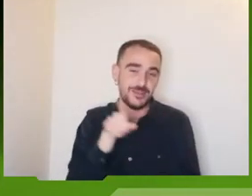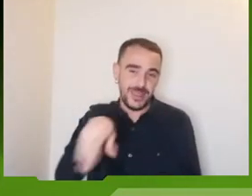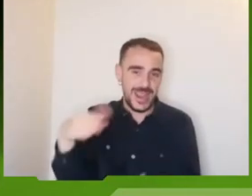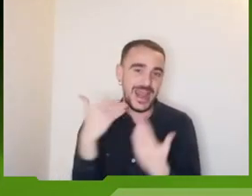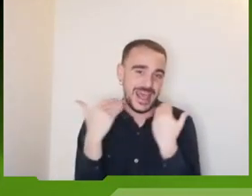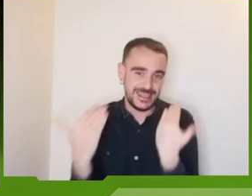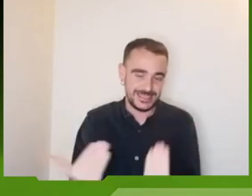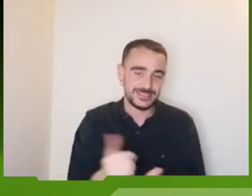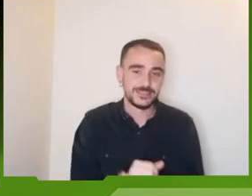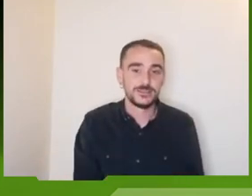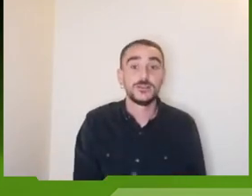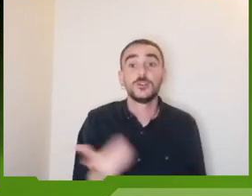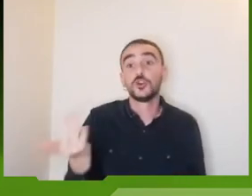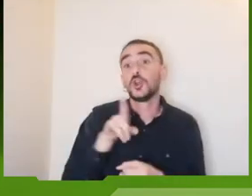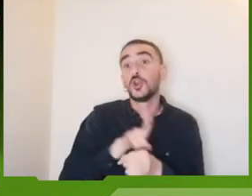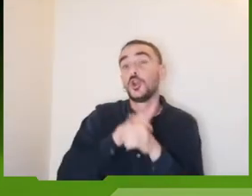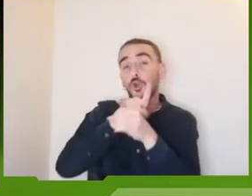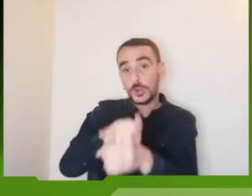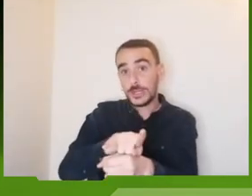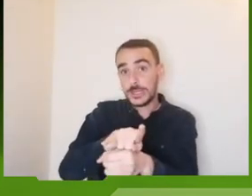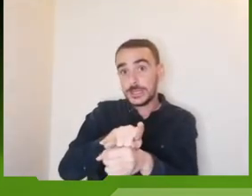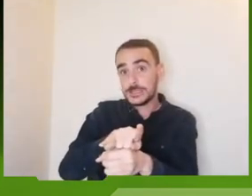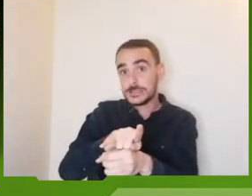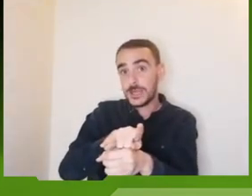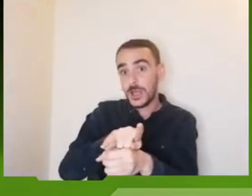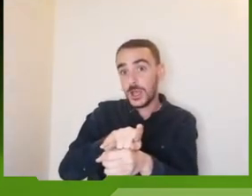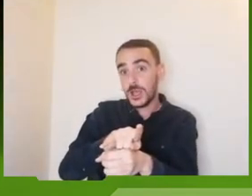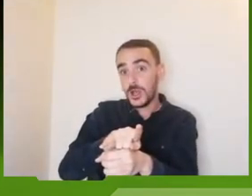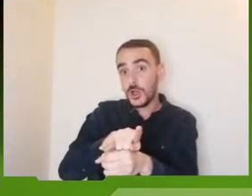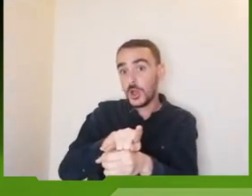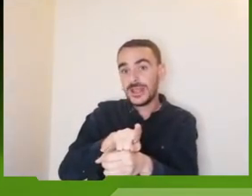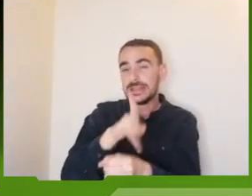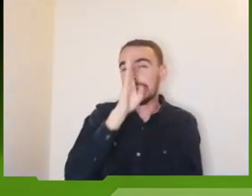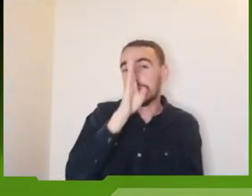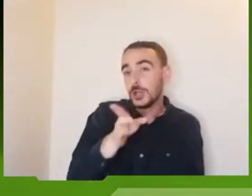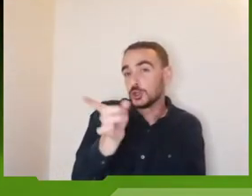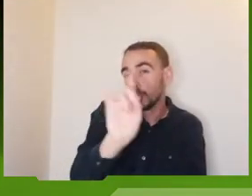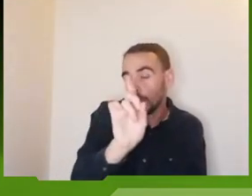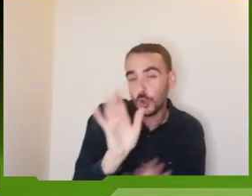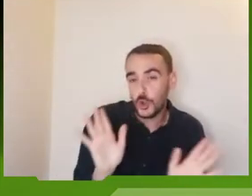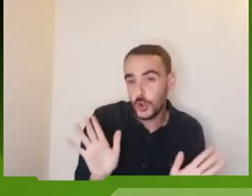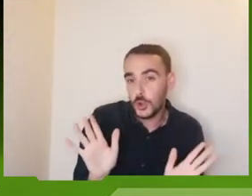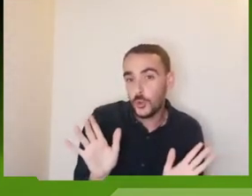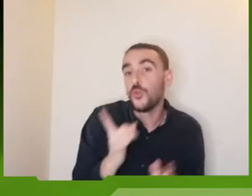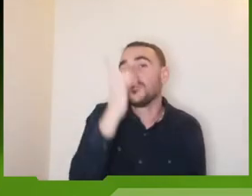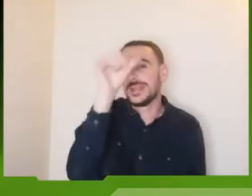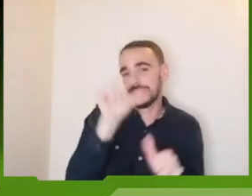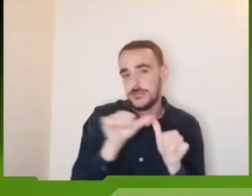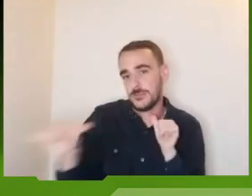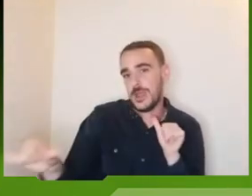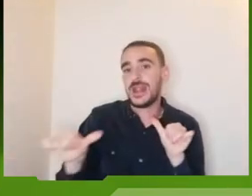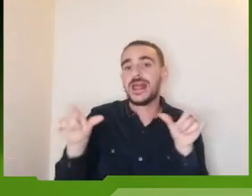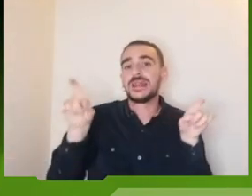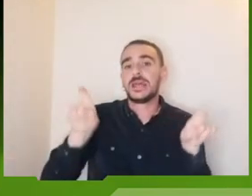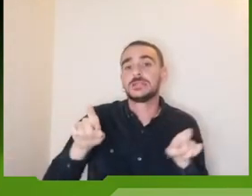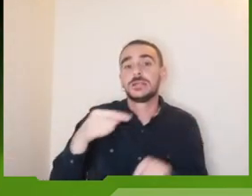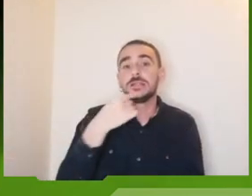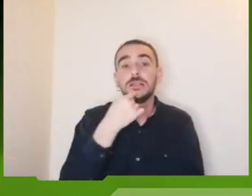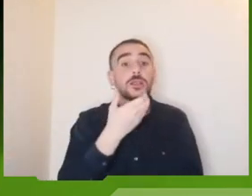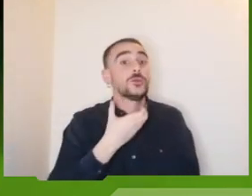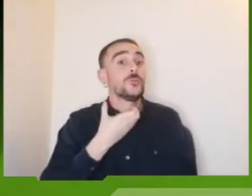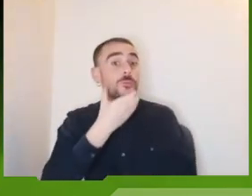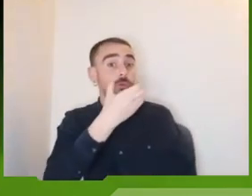viene, si no me equivoco, Paul. No hacemos directo, hacemos una semana de descanso Bueno, y nos... esto os